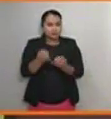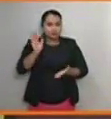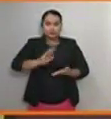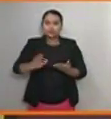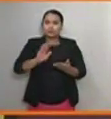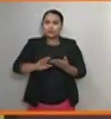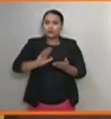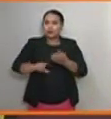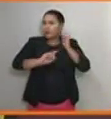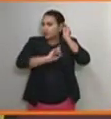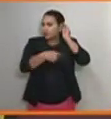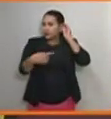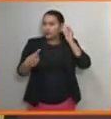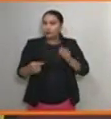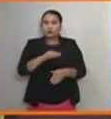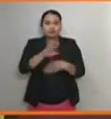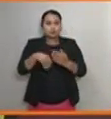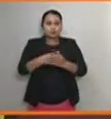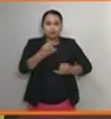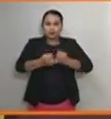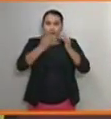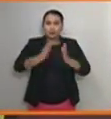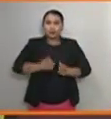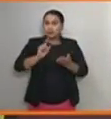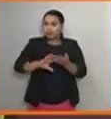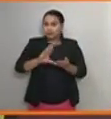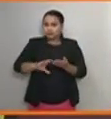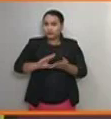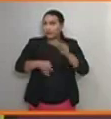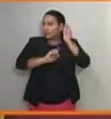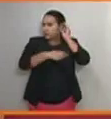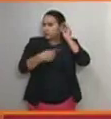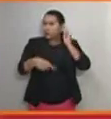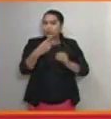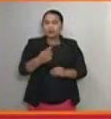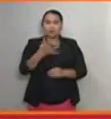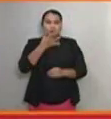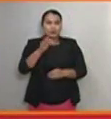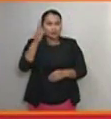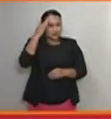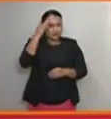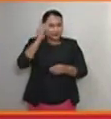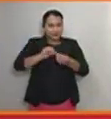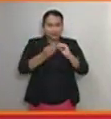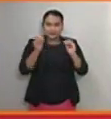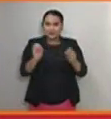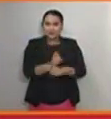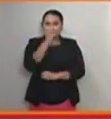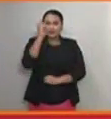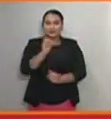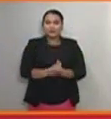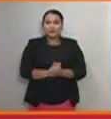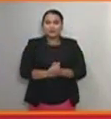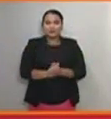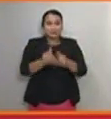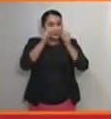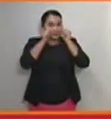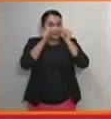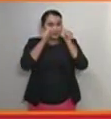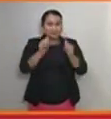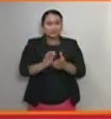para la diaria. Y para nuestros jugadores de más uno les deseo mucha suerte. Conoceremos el número afortunado. Atentos.